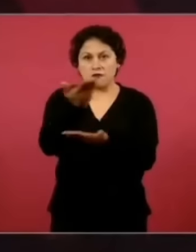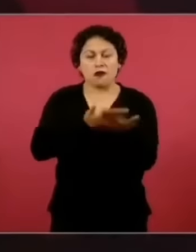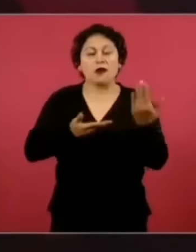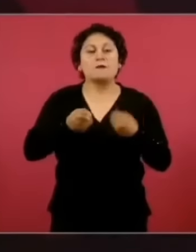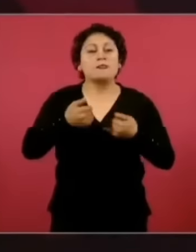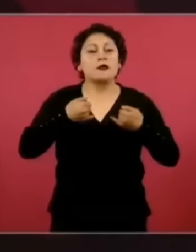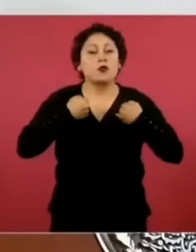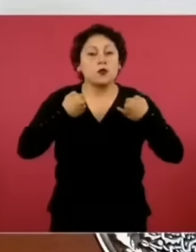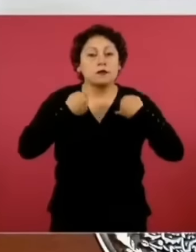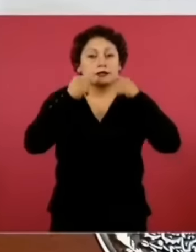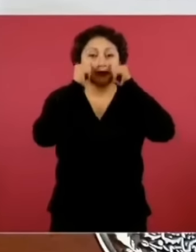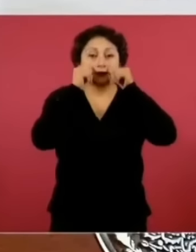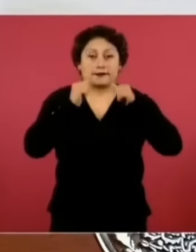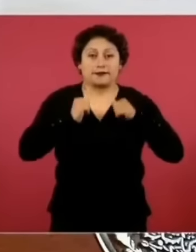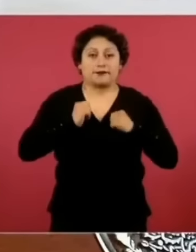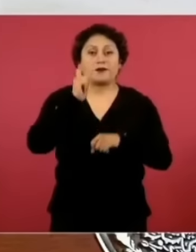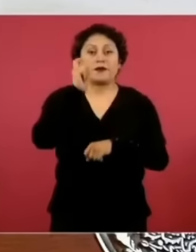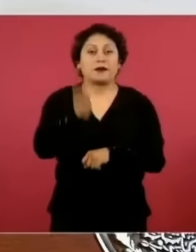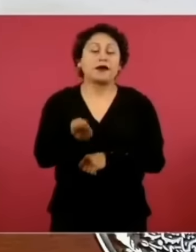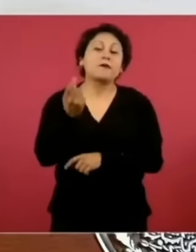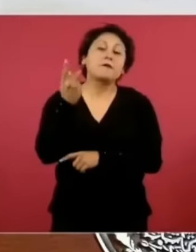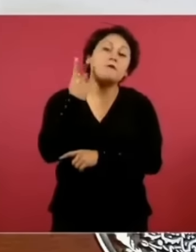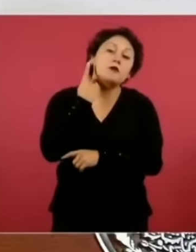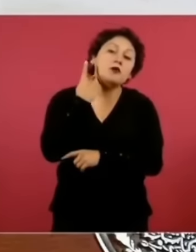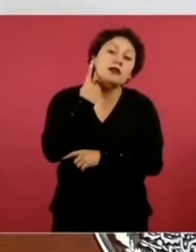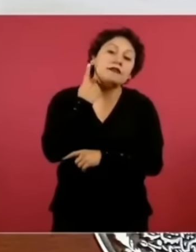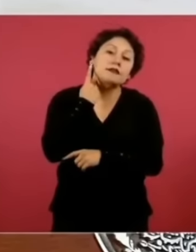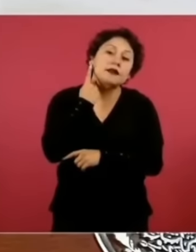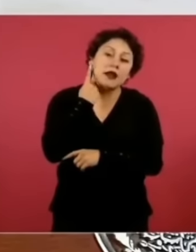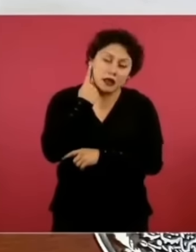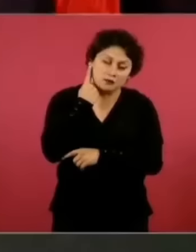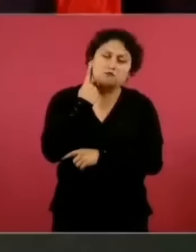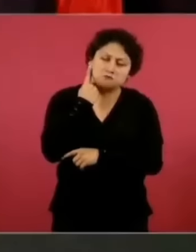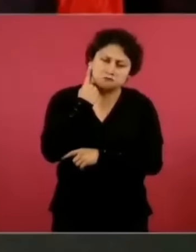es virtud, pero también suerte,